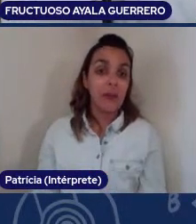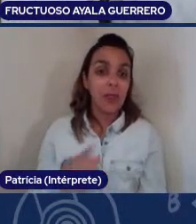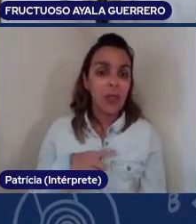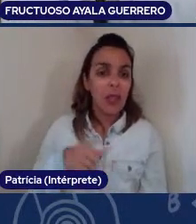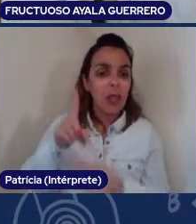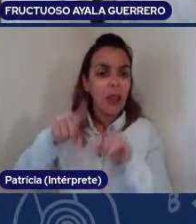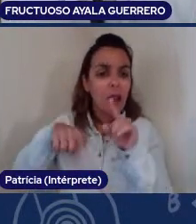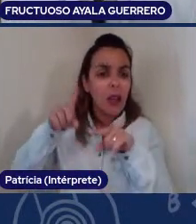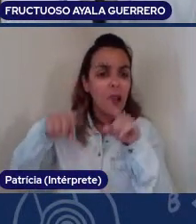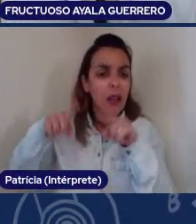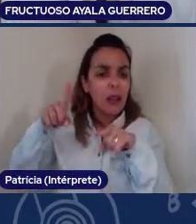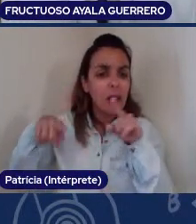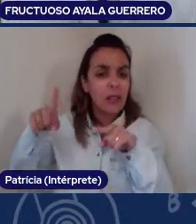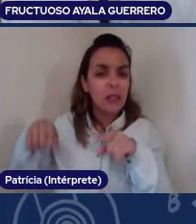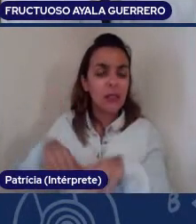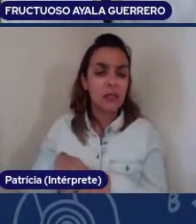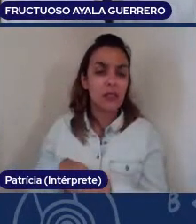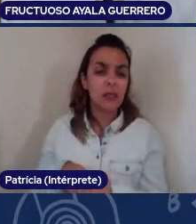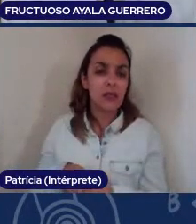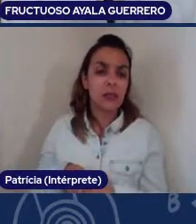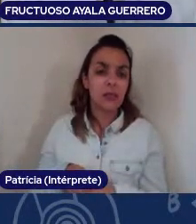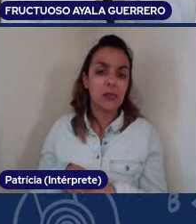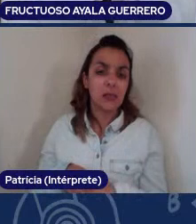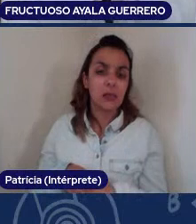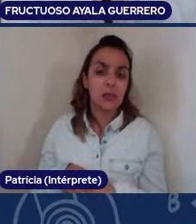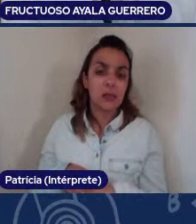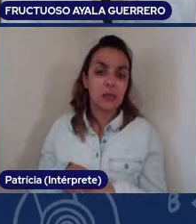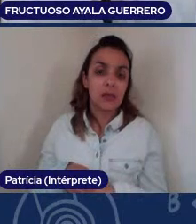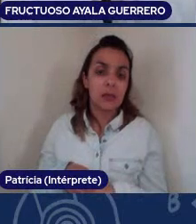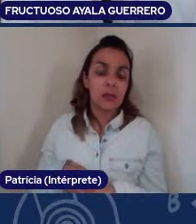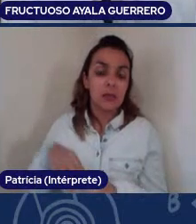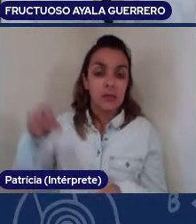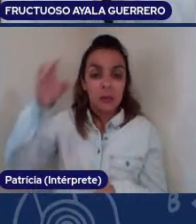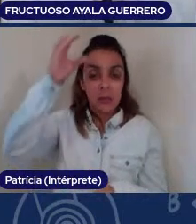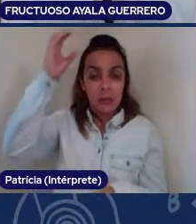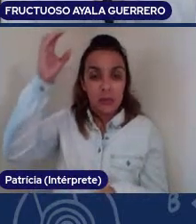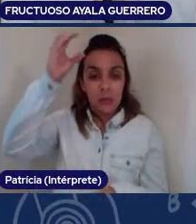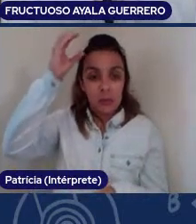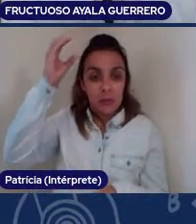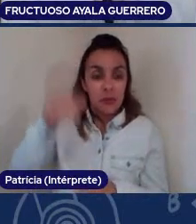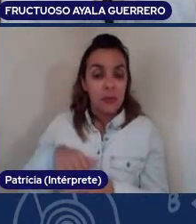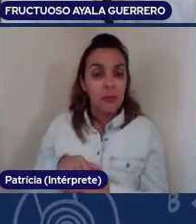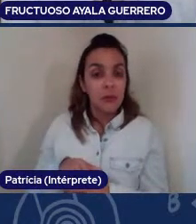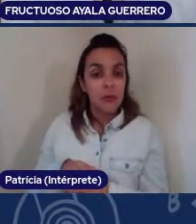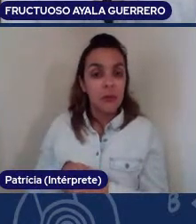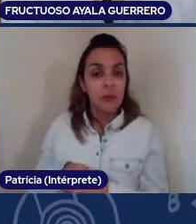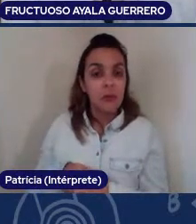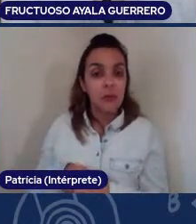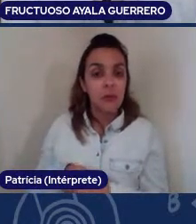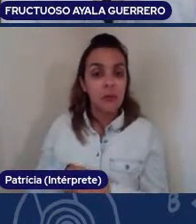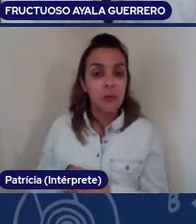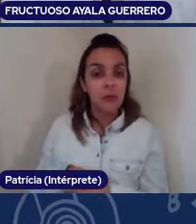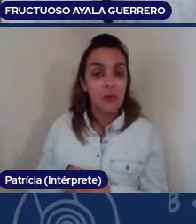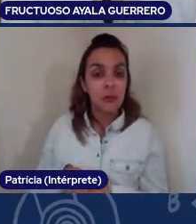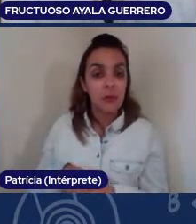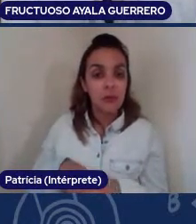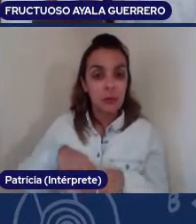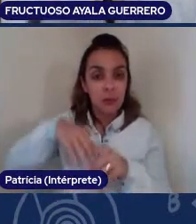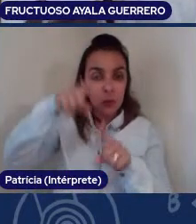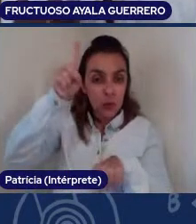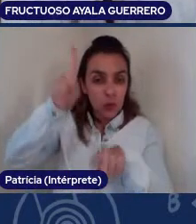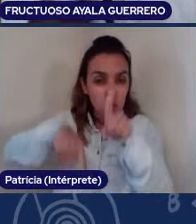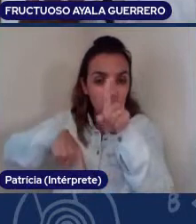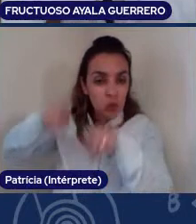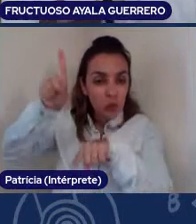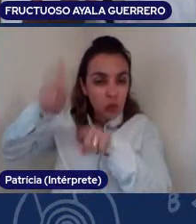alteraciones en su actividad cerebral, como estas que ven aquí, tienen una especie